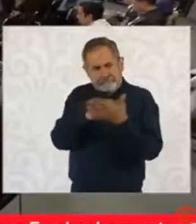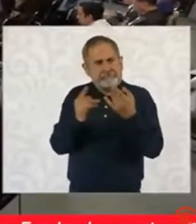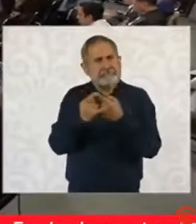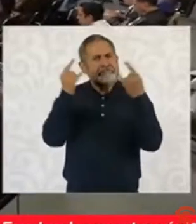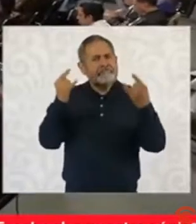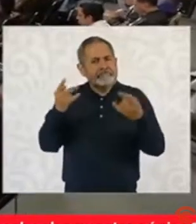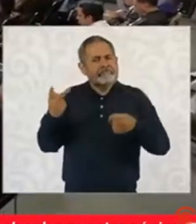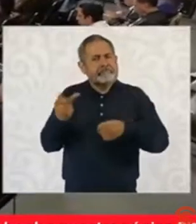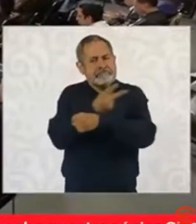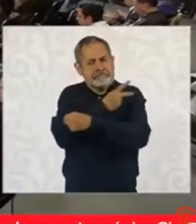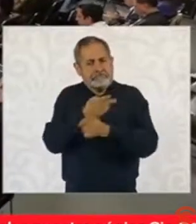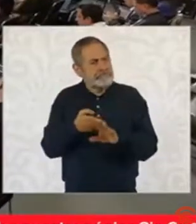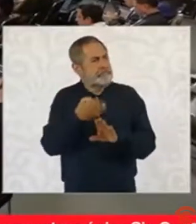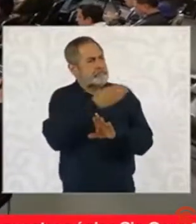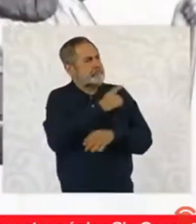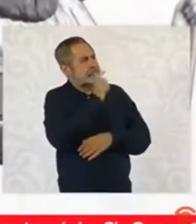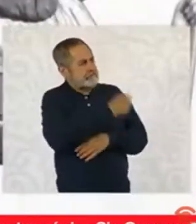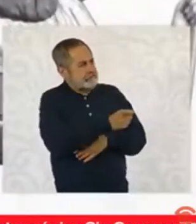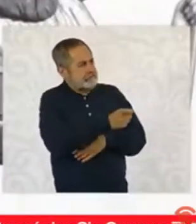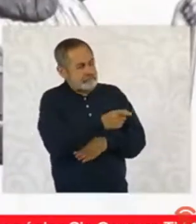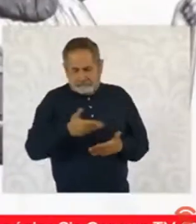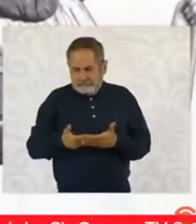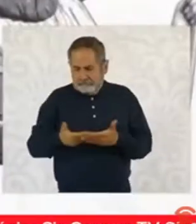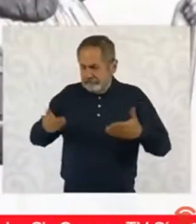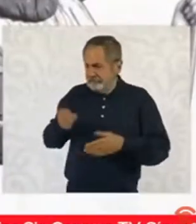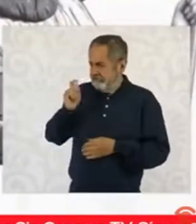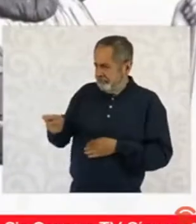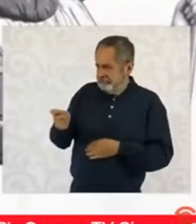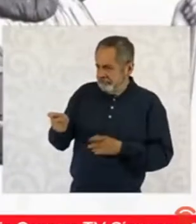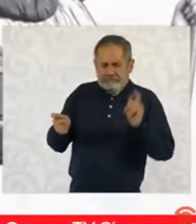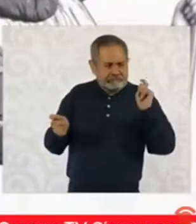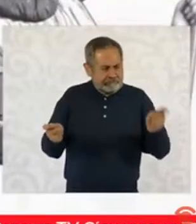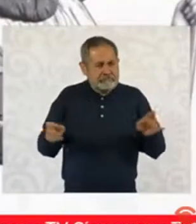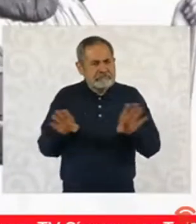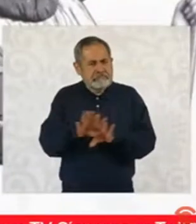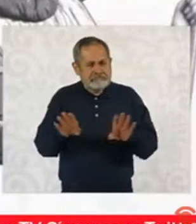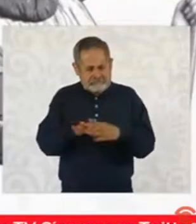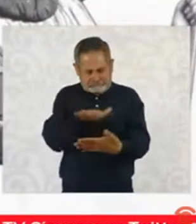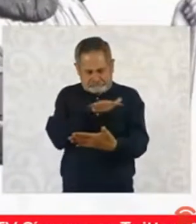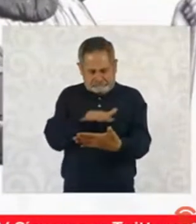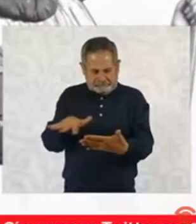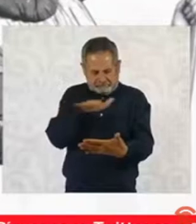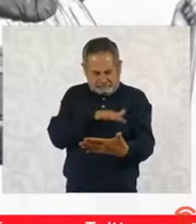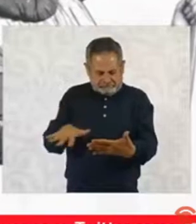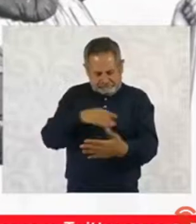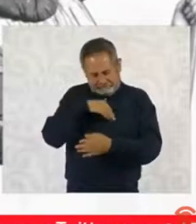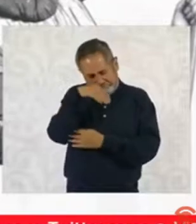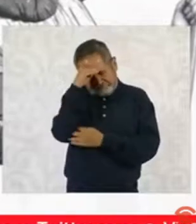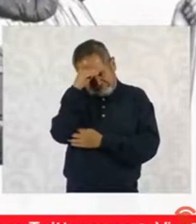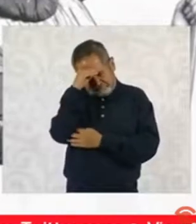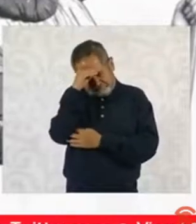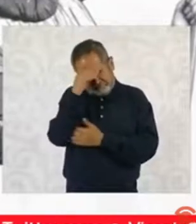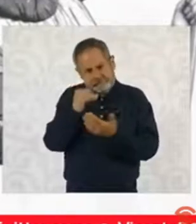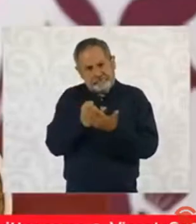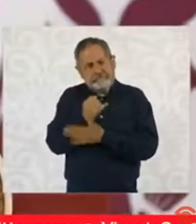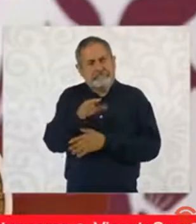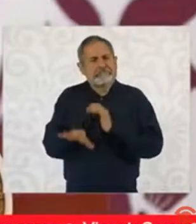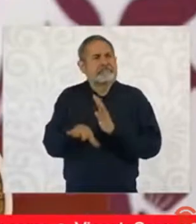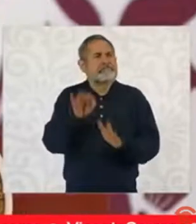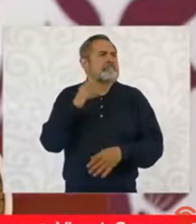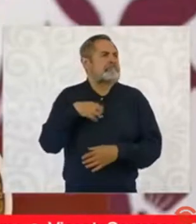qué ocurrió en aquella época y qué ocurre hoy, cuál es el espacio de libertad que se vive hoy y los